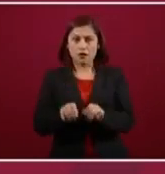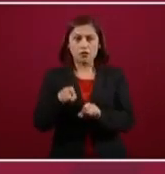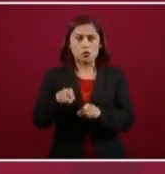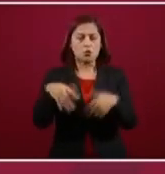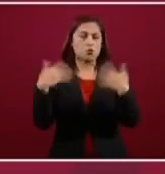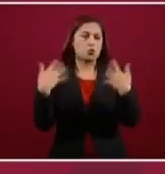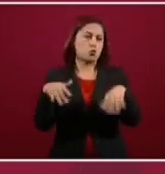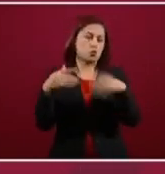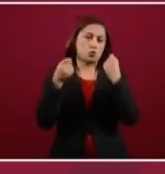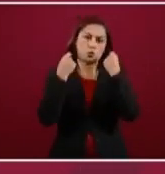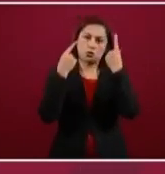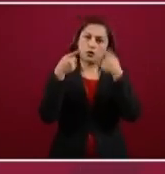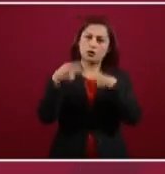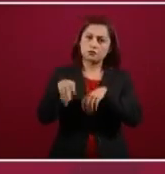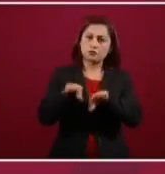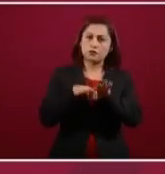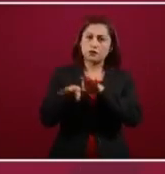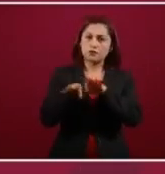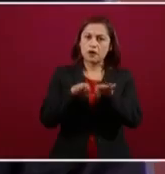indispensable